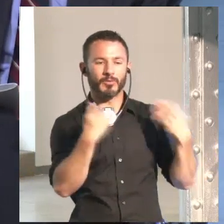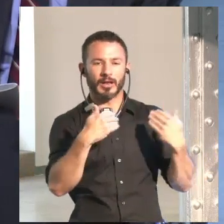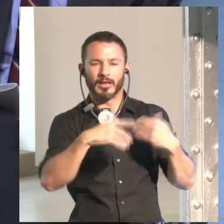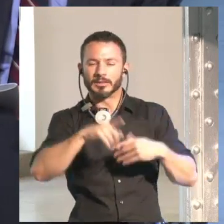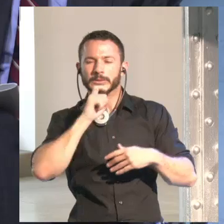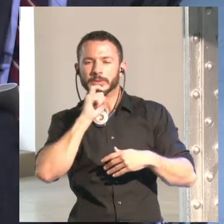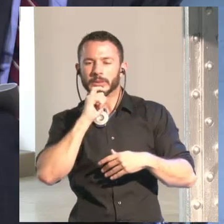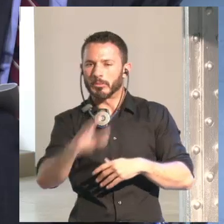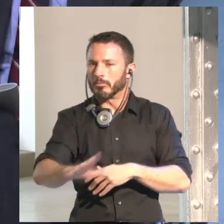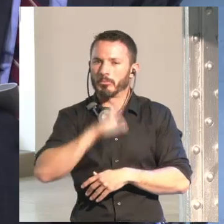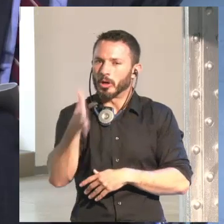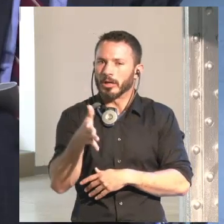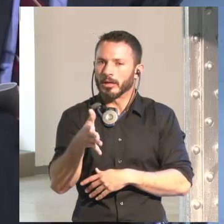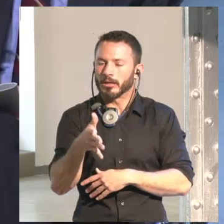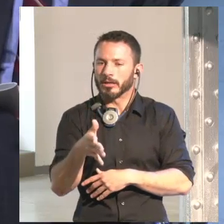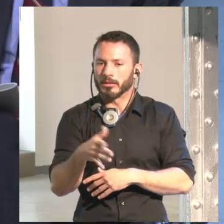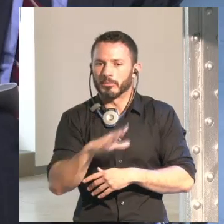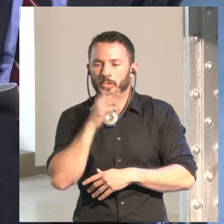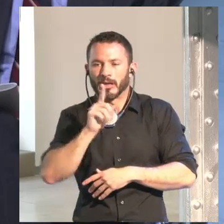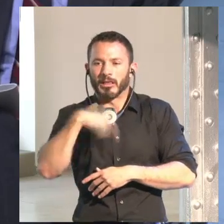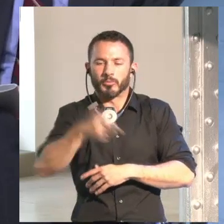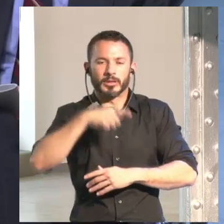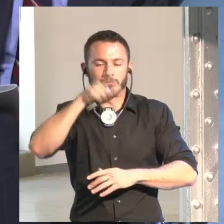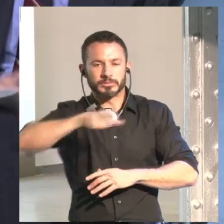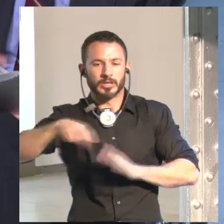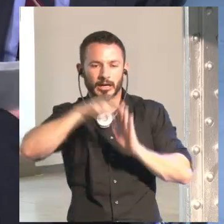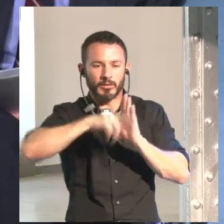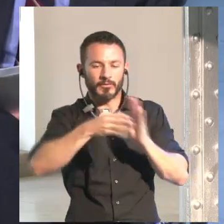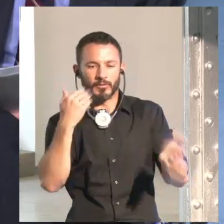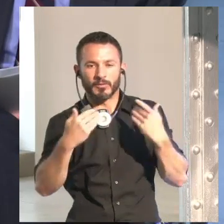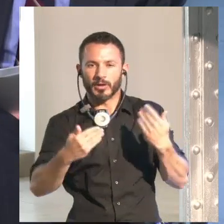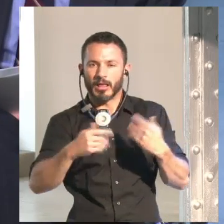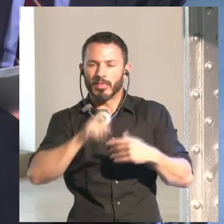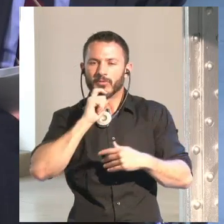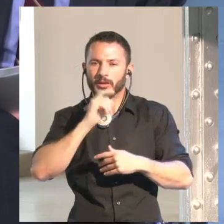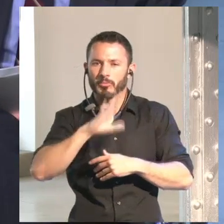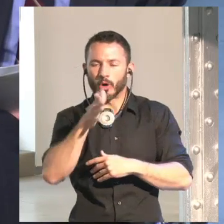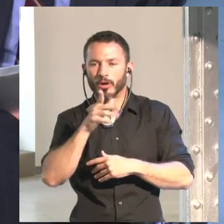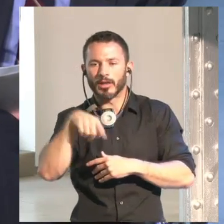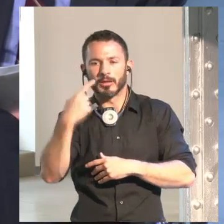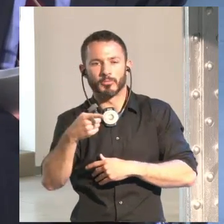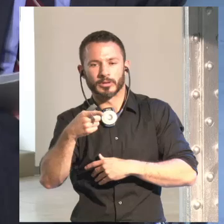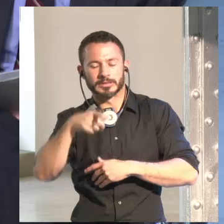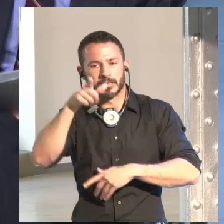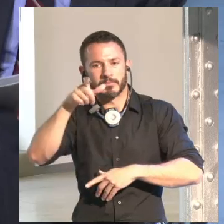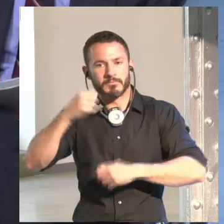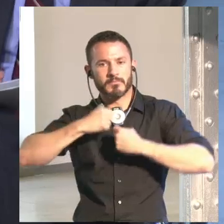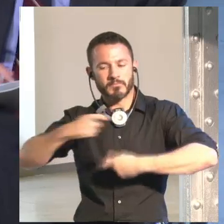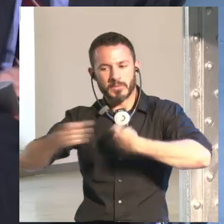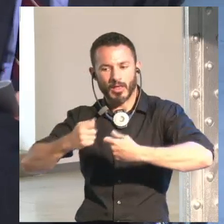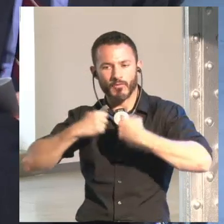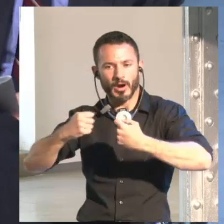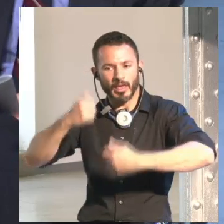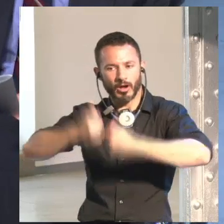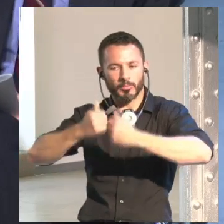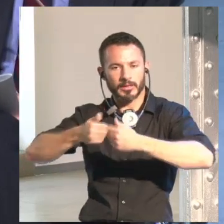complicada? ¿Por qué crees que va a ser tan difícil para que los reguladores desregulen más las cosas y dejen a las fuerzas del mercado que